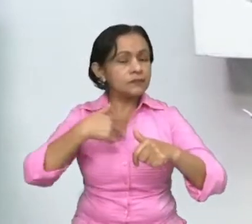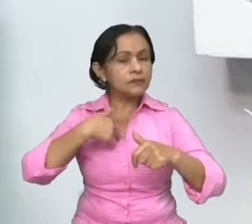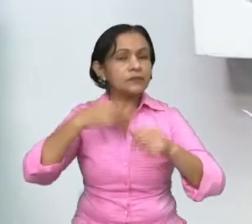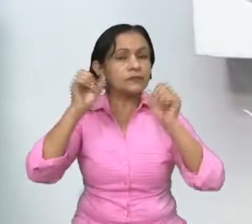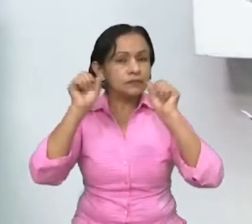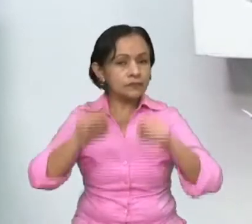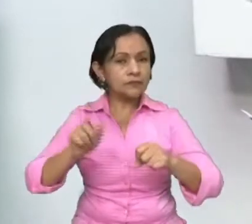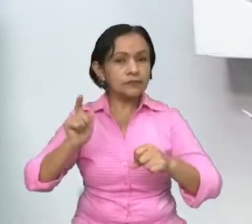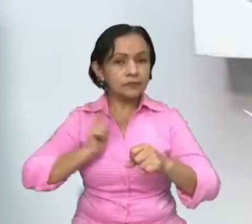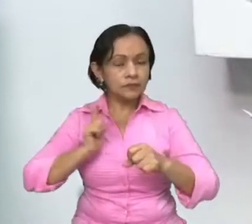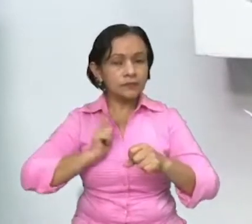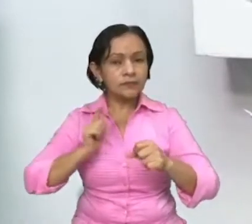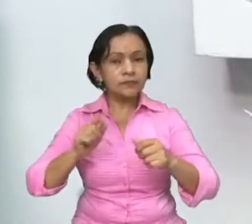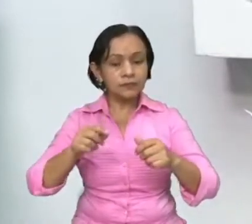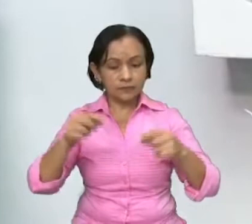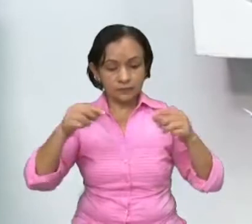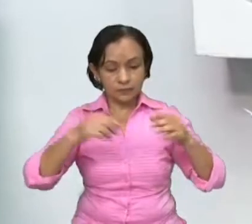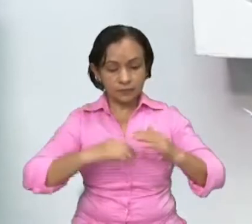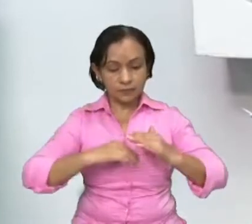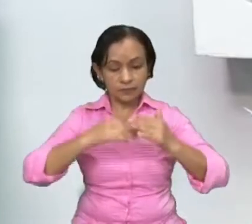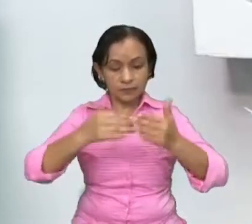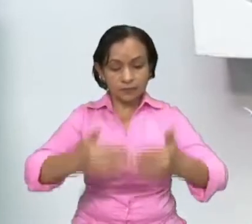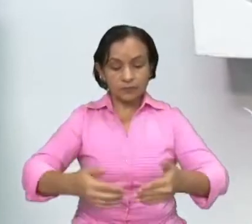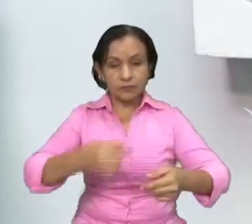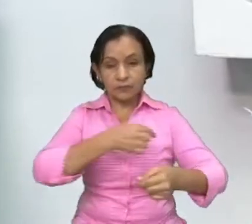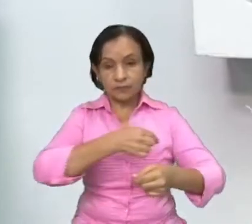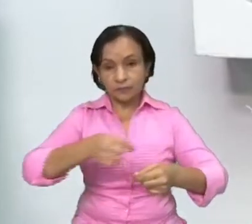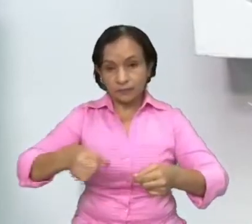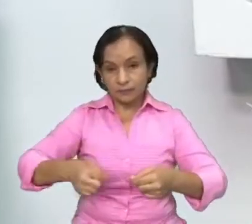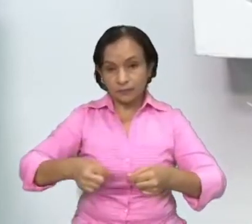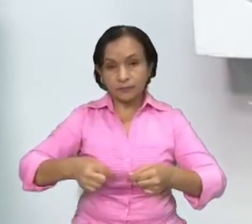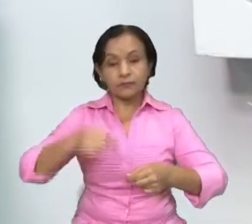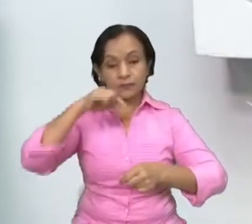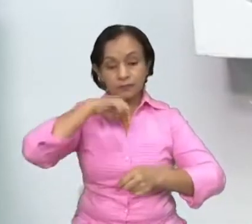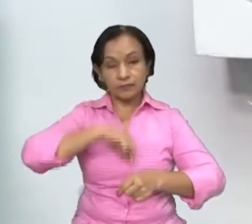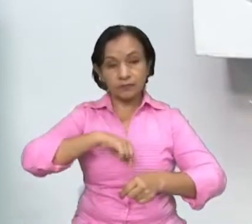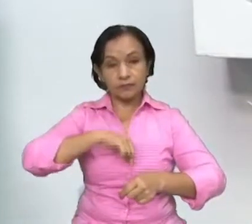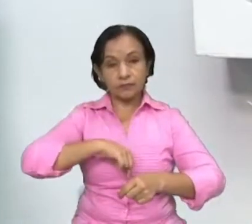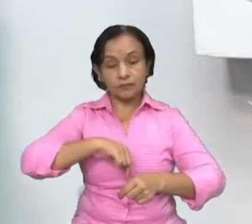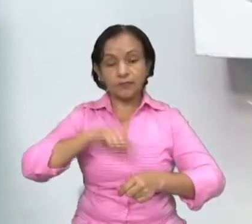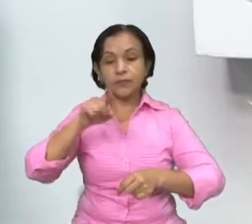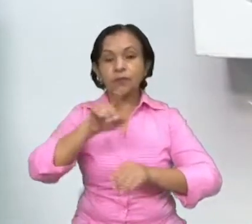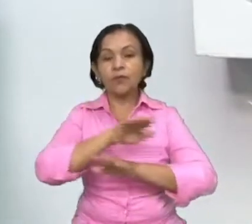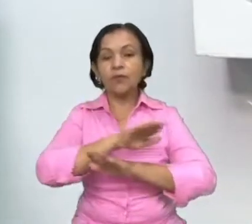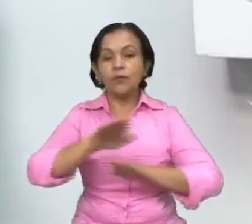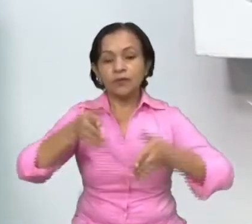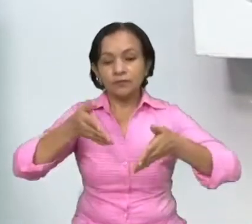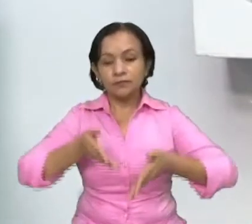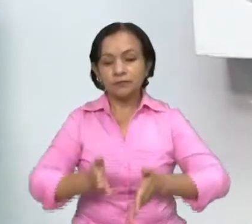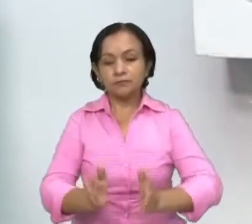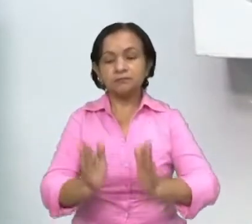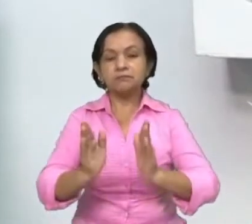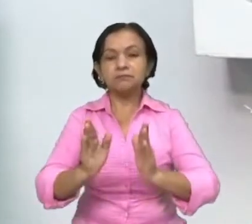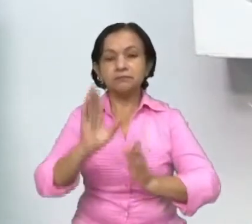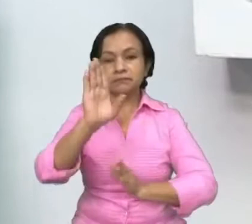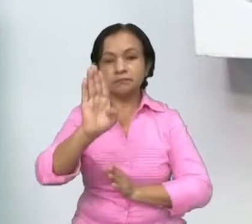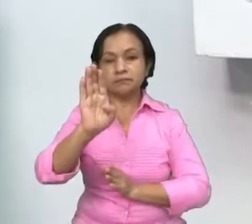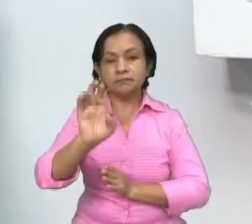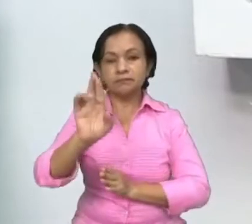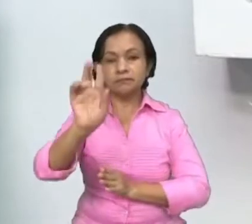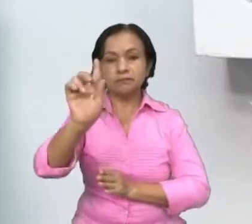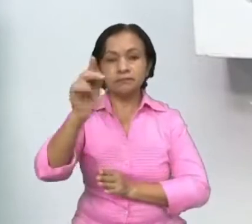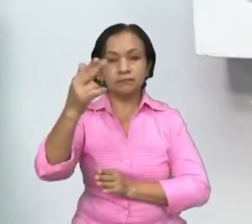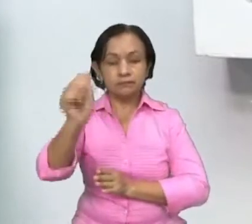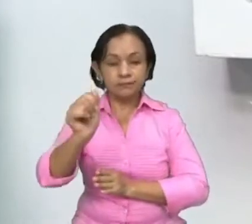hemos dispuesto que las cirugías, o las pacientes que son intervenidas en cirugía fetal, finalicen su embarazo en el Berta Calderón,